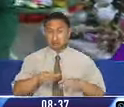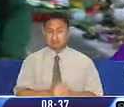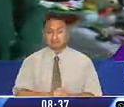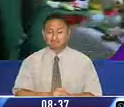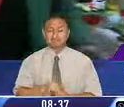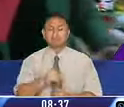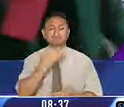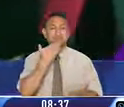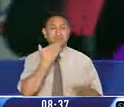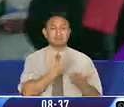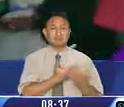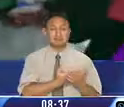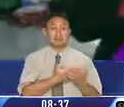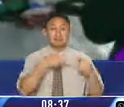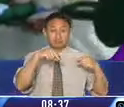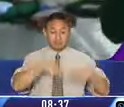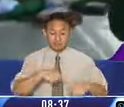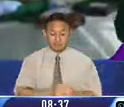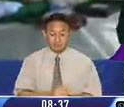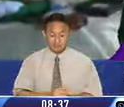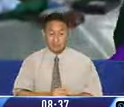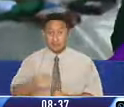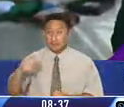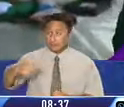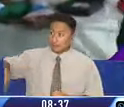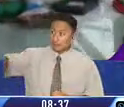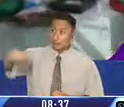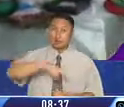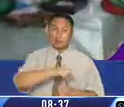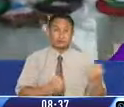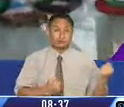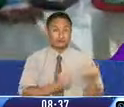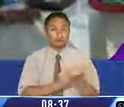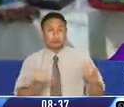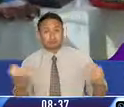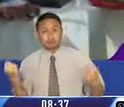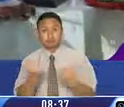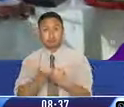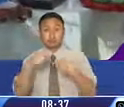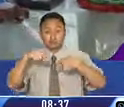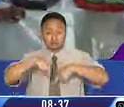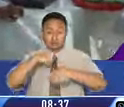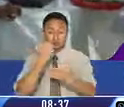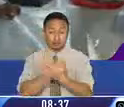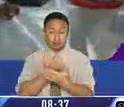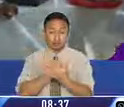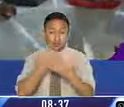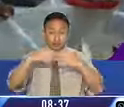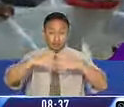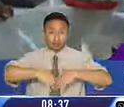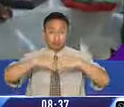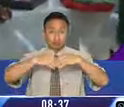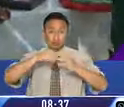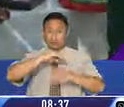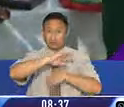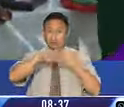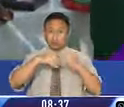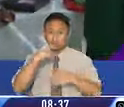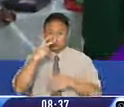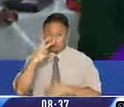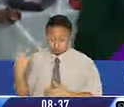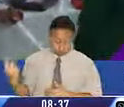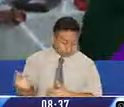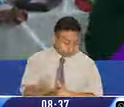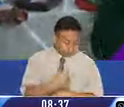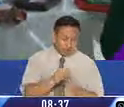gracias, así es. Se trata de darnos la mano, de empezar a reactivarnos económicamente. Todas estas maravillas que ustedes ven,